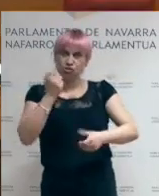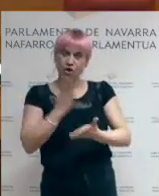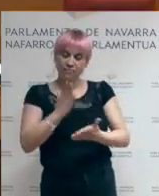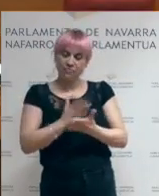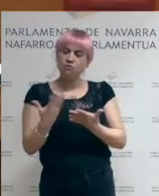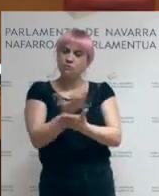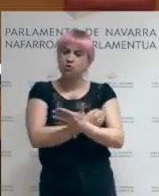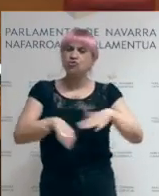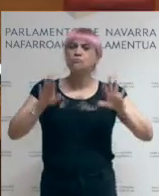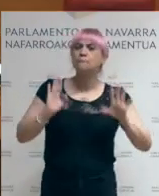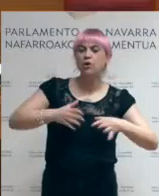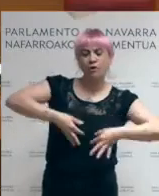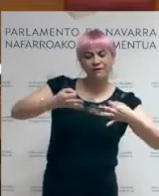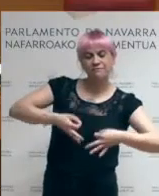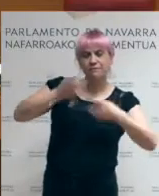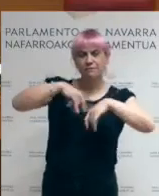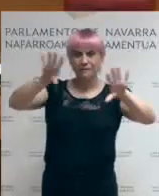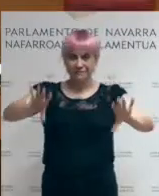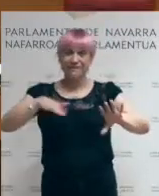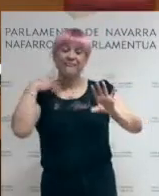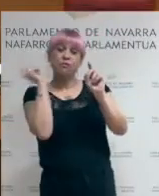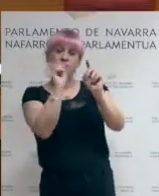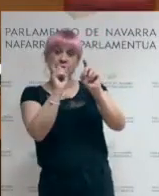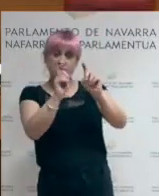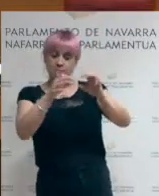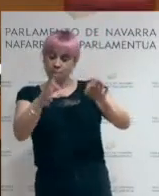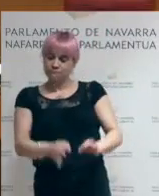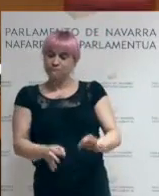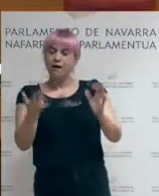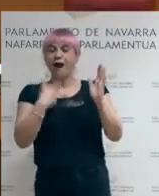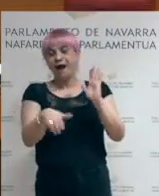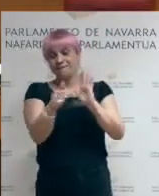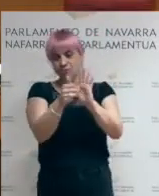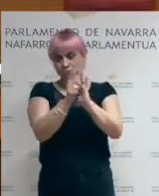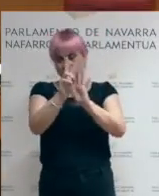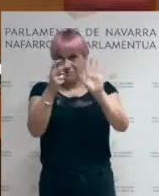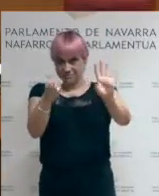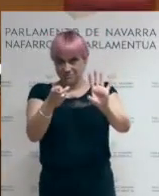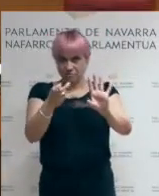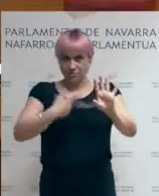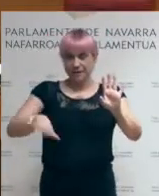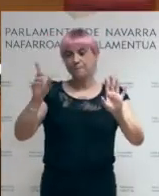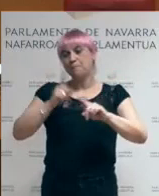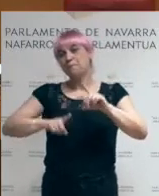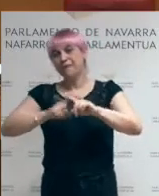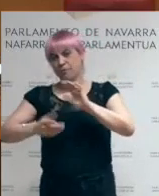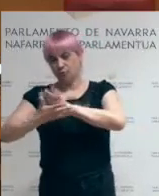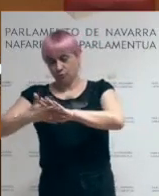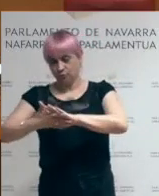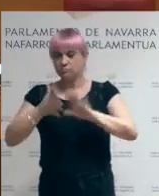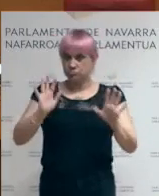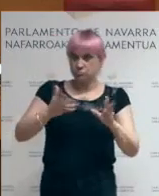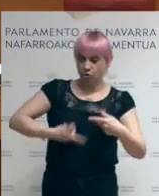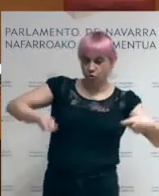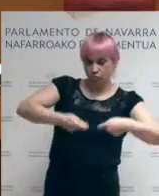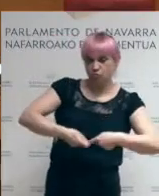para garantizar la libertad educativa consagrada en ese artículo 27 que medio citó. Esa ley instauró los conciertos y dio